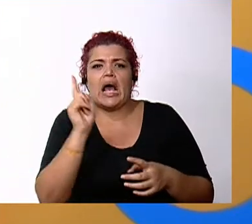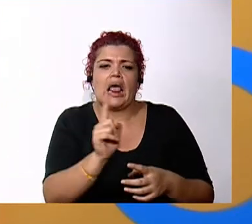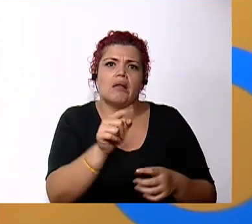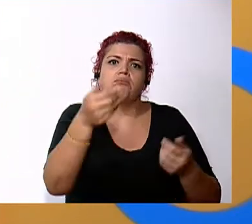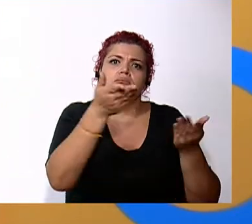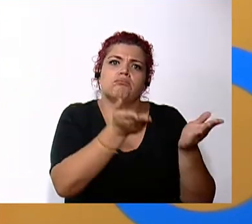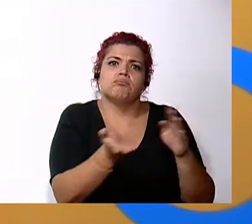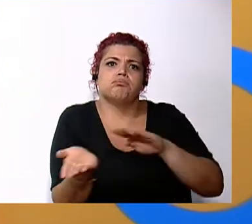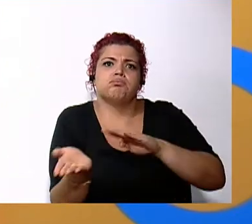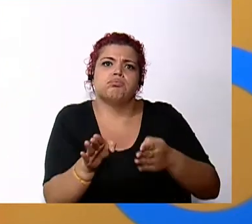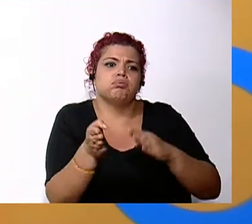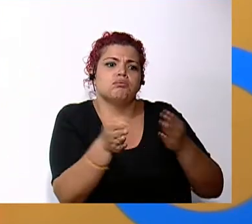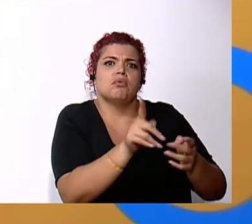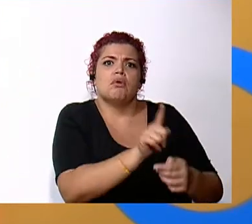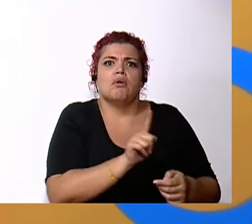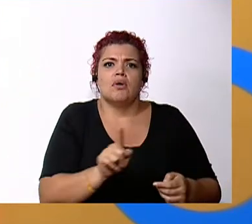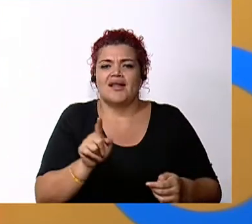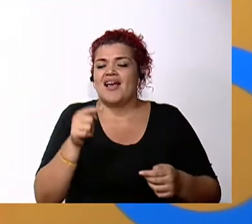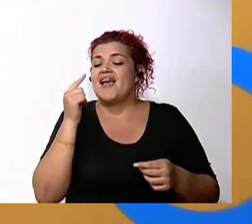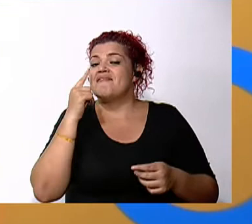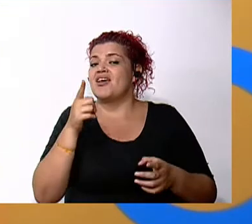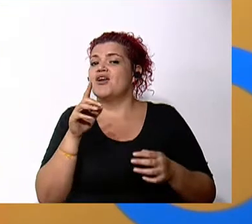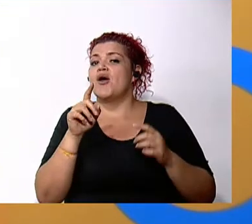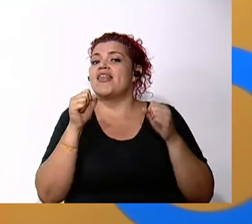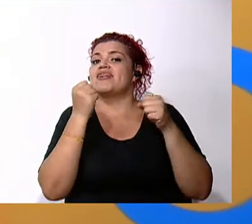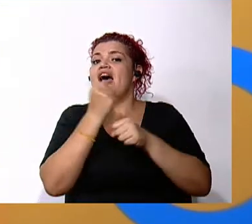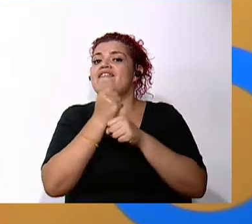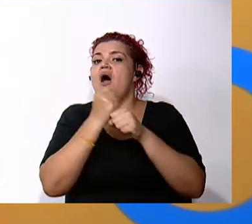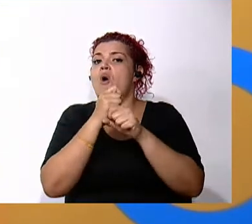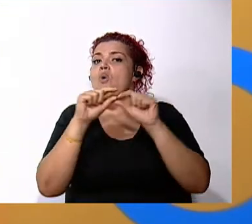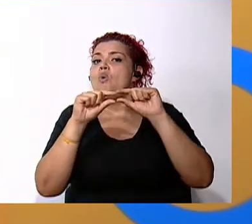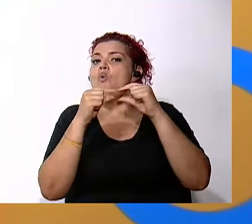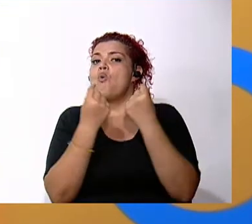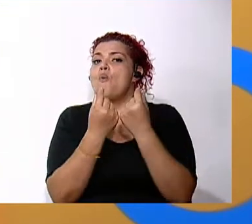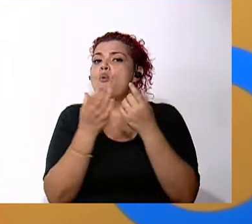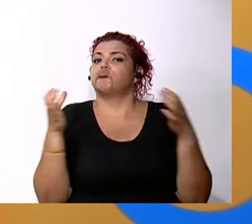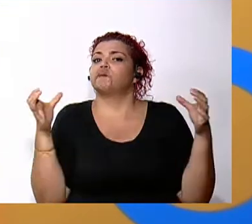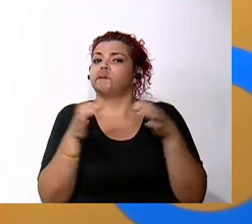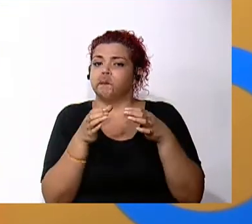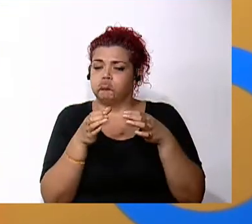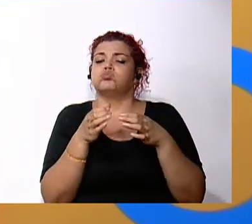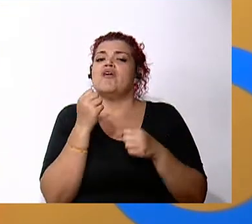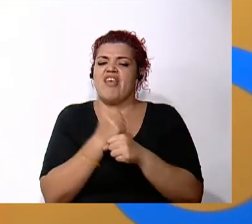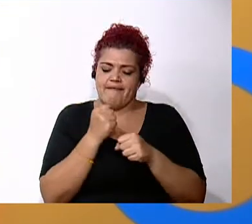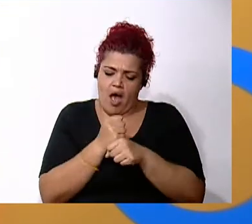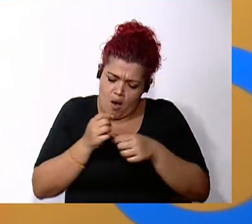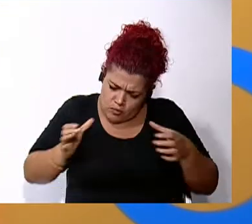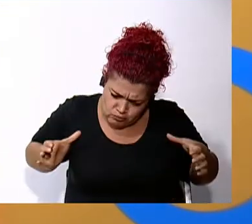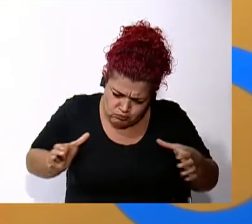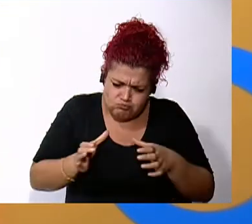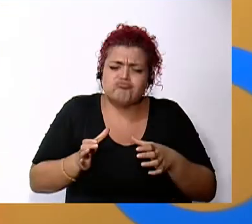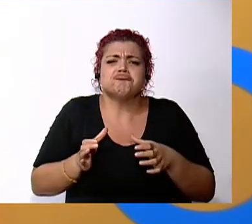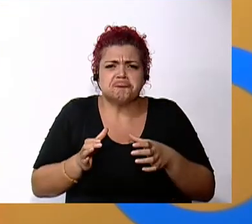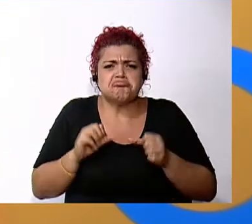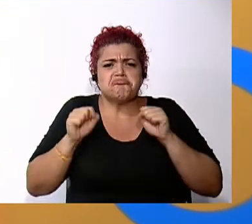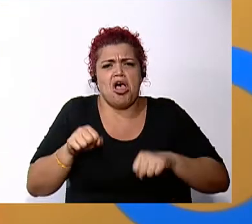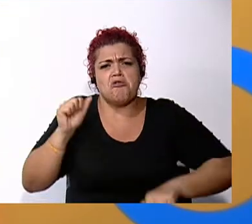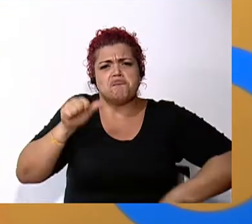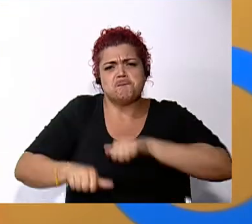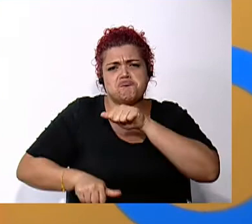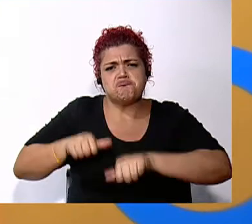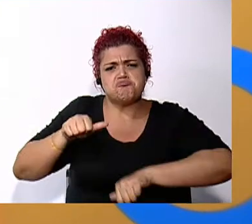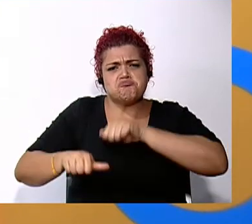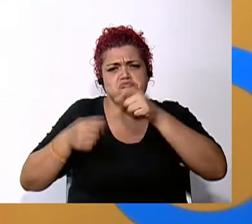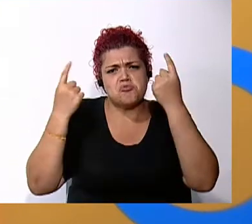uno. En cambio, ellos trabajaron la cooperación, el trabajo en equipo y lograron salir adelante